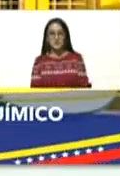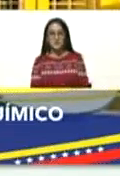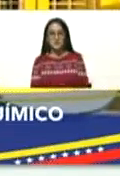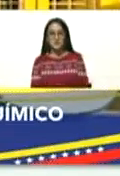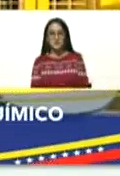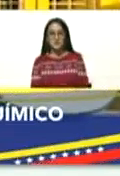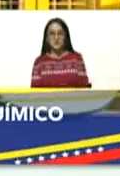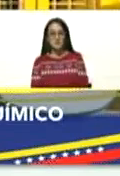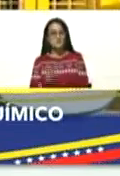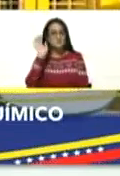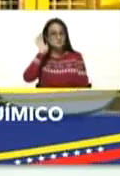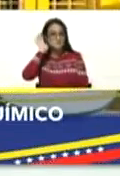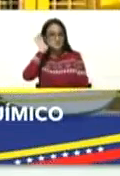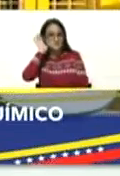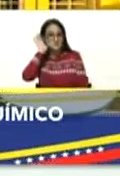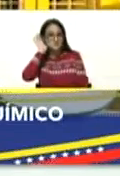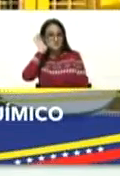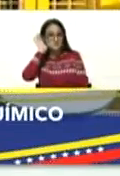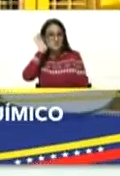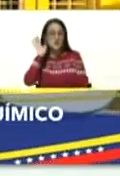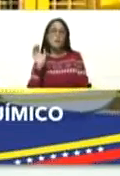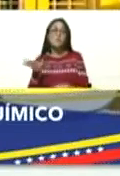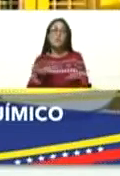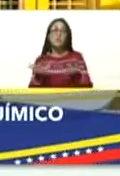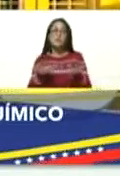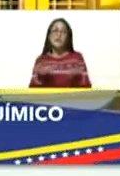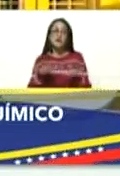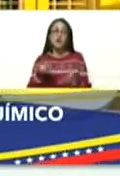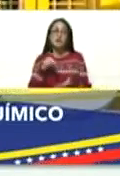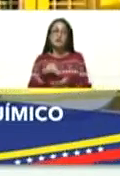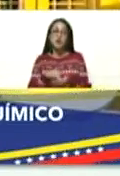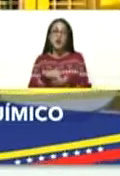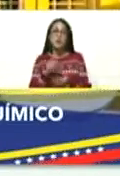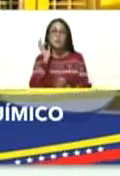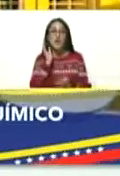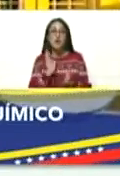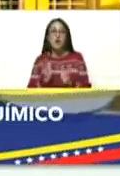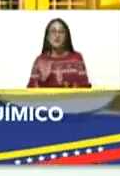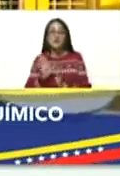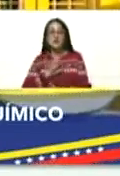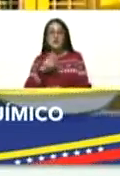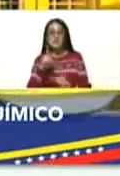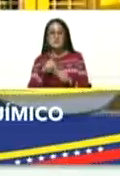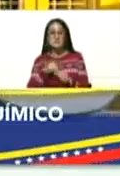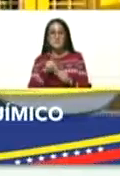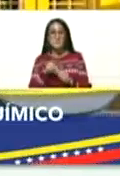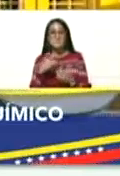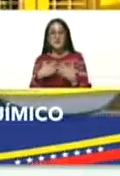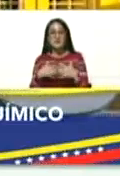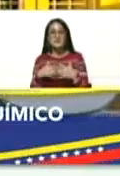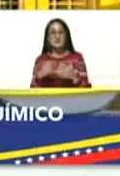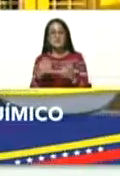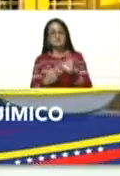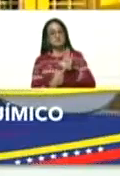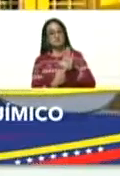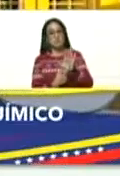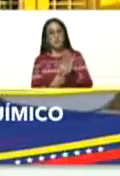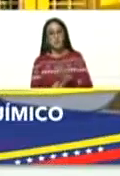oído. Tienen el Movimiento Nacional de Mujeres organizada en las mujeres de Pequivén. Y es ejemplar.